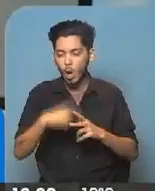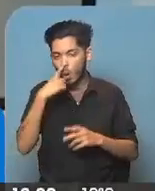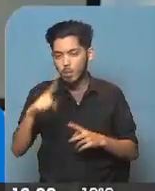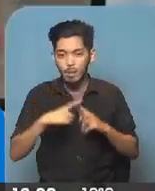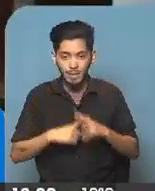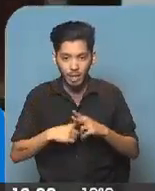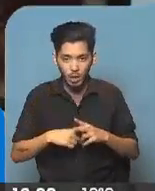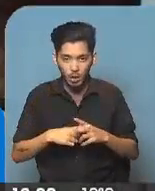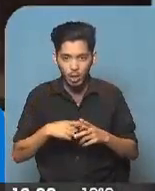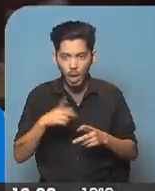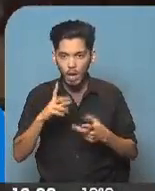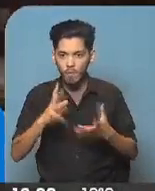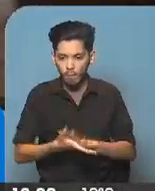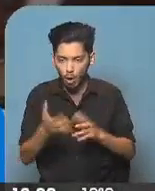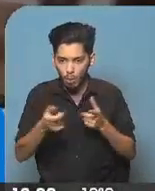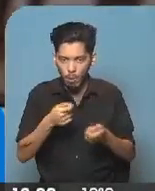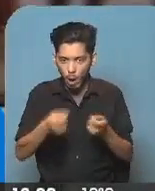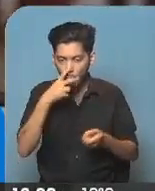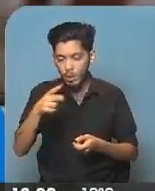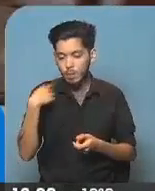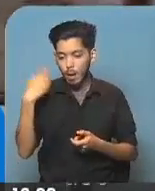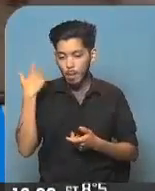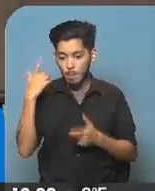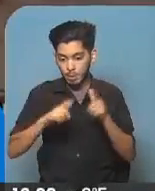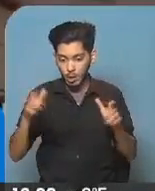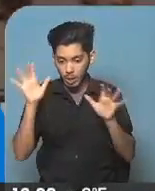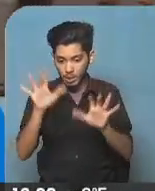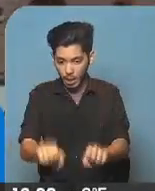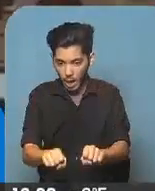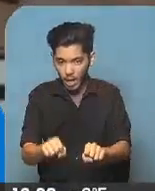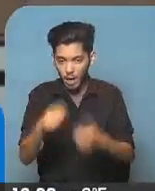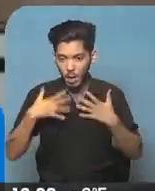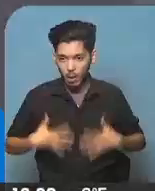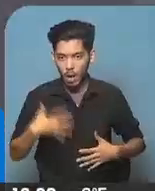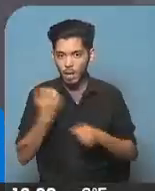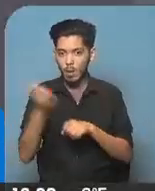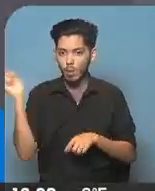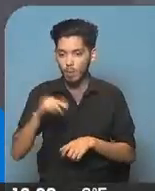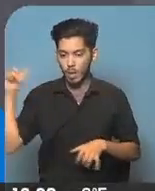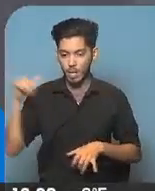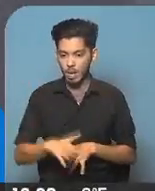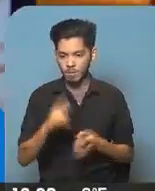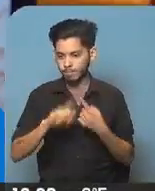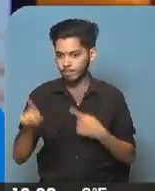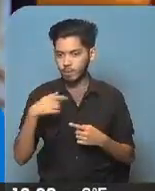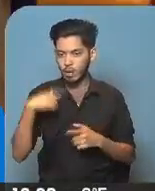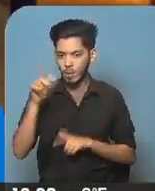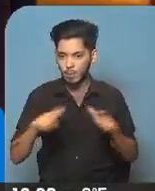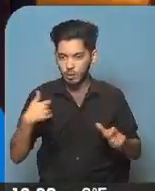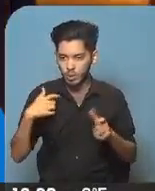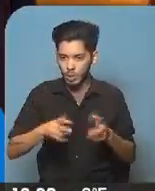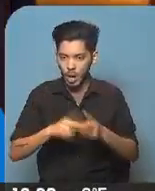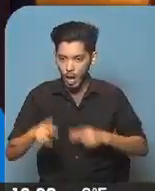las primeras personas que toman contacto con el cadáver son las que no pueden perder tiempo hasta que llega una aeronave que sea inmediato con las personas que practican la